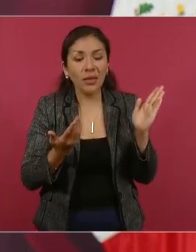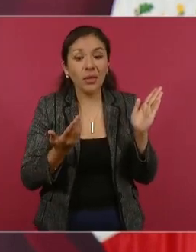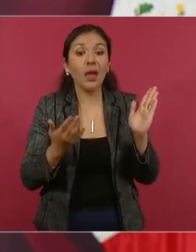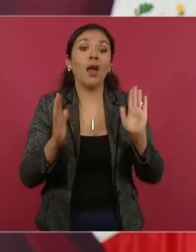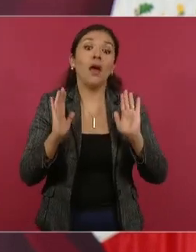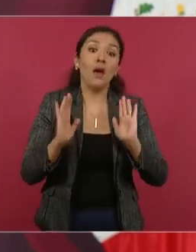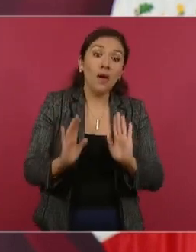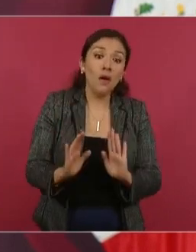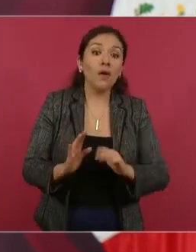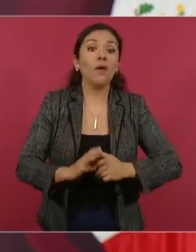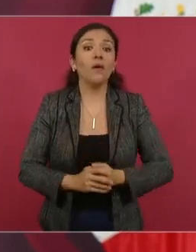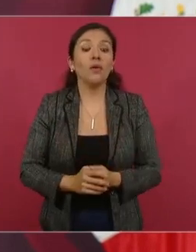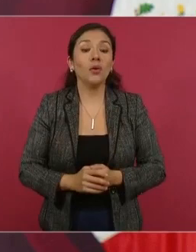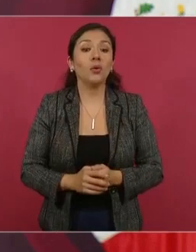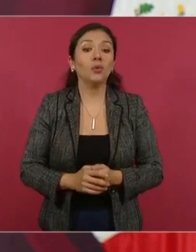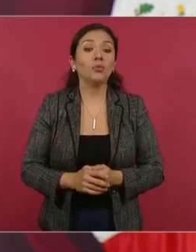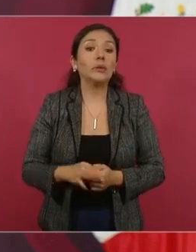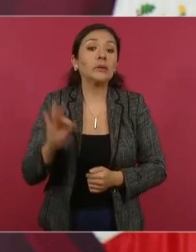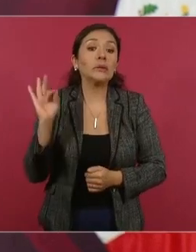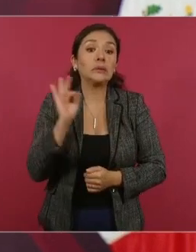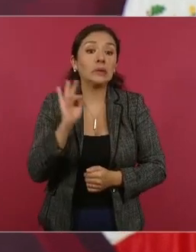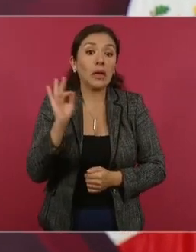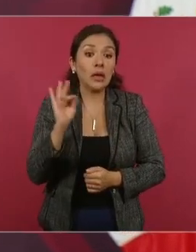que utilicen